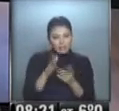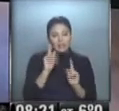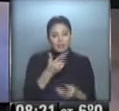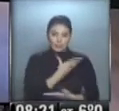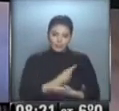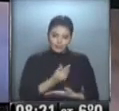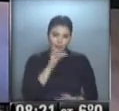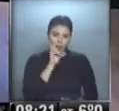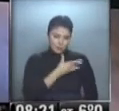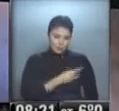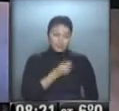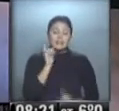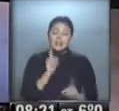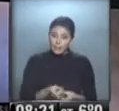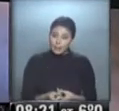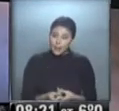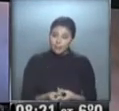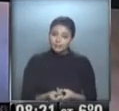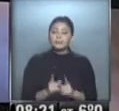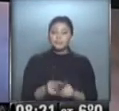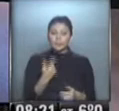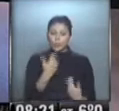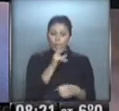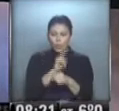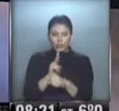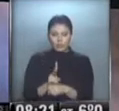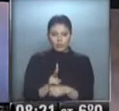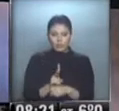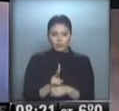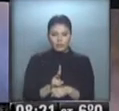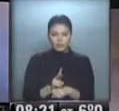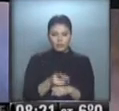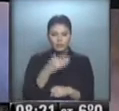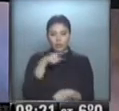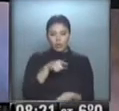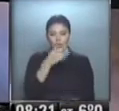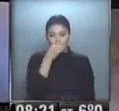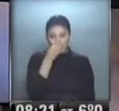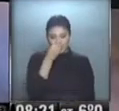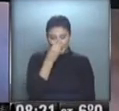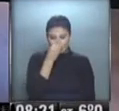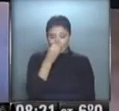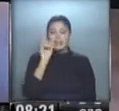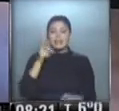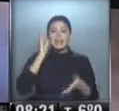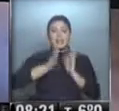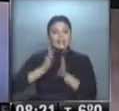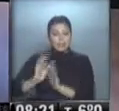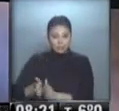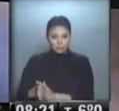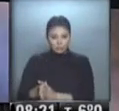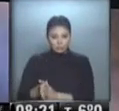lactancia como siempre decimos es un factor que va a protegernos de la alergia y el tratamiento